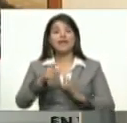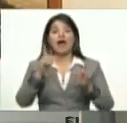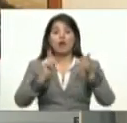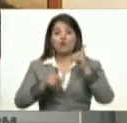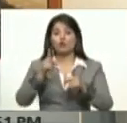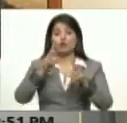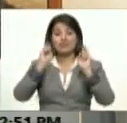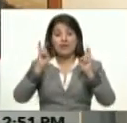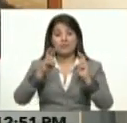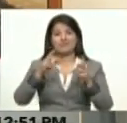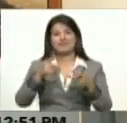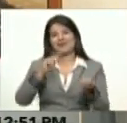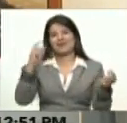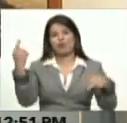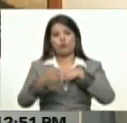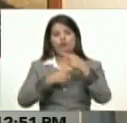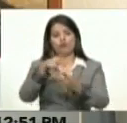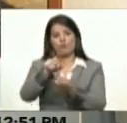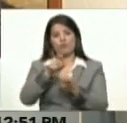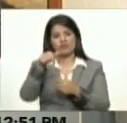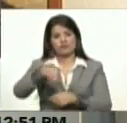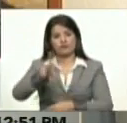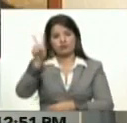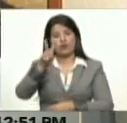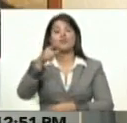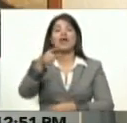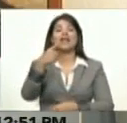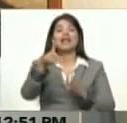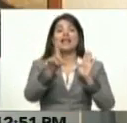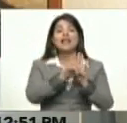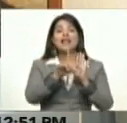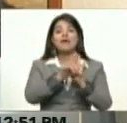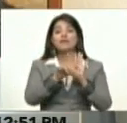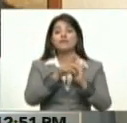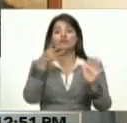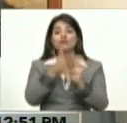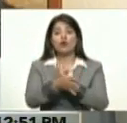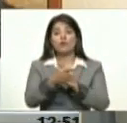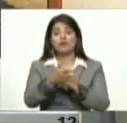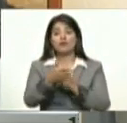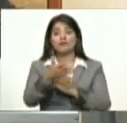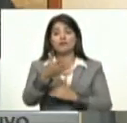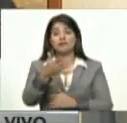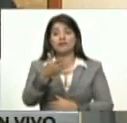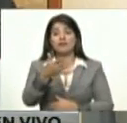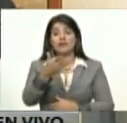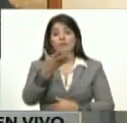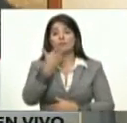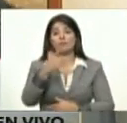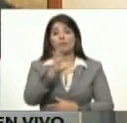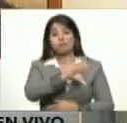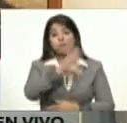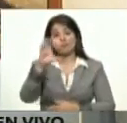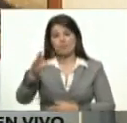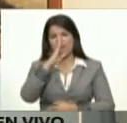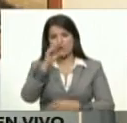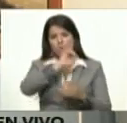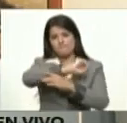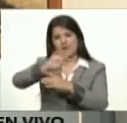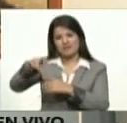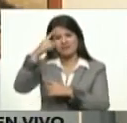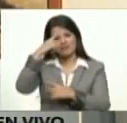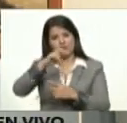en Venezuela es la ley al impuesto a las grandes transacciones financieras. Todos recordamos en